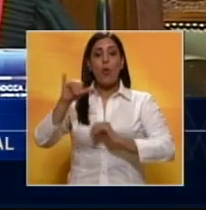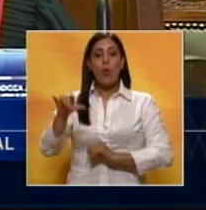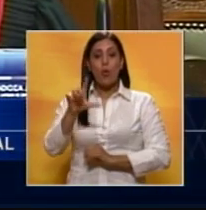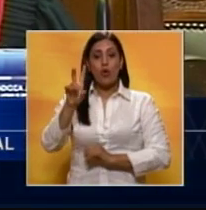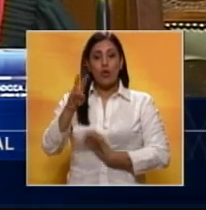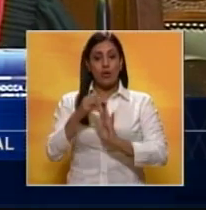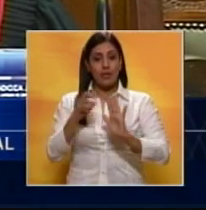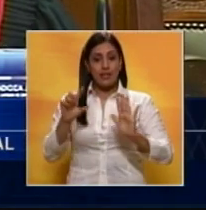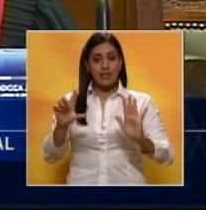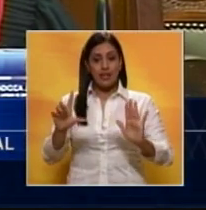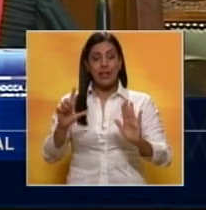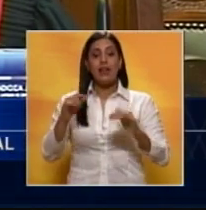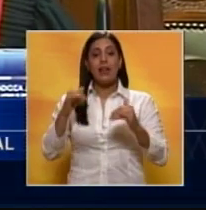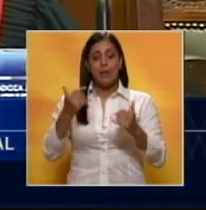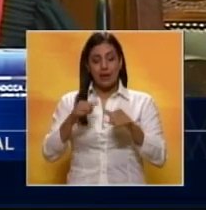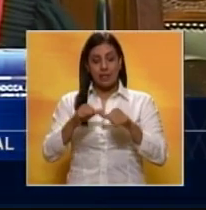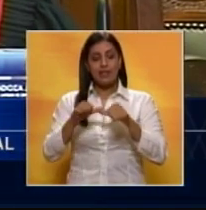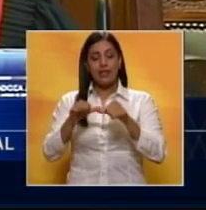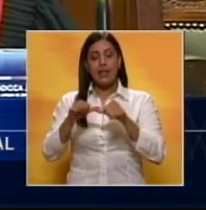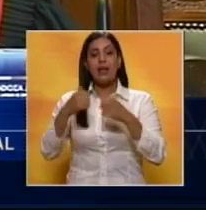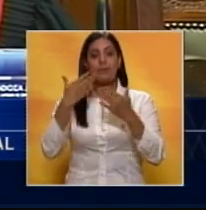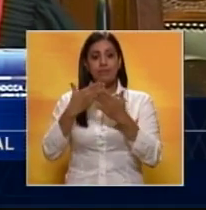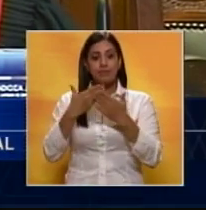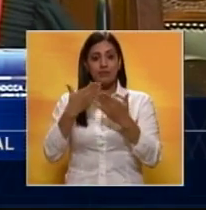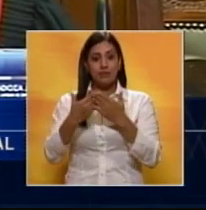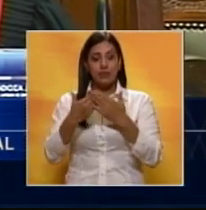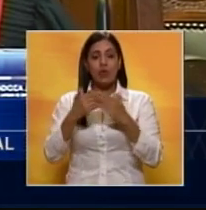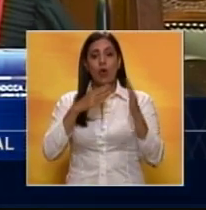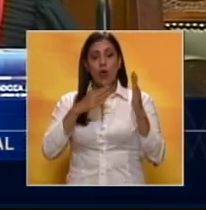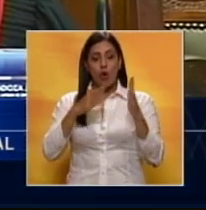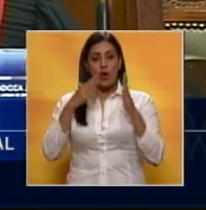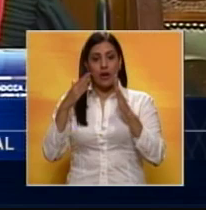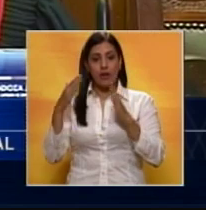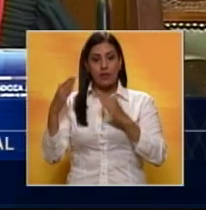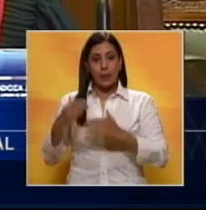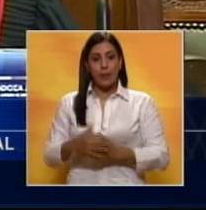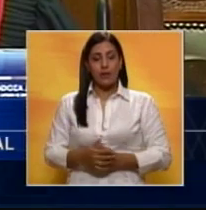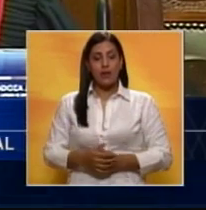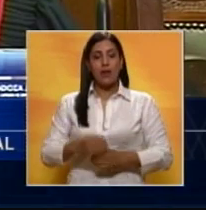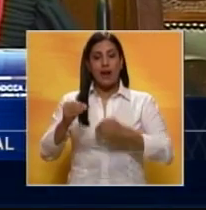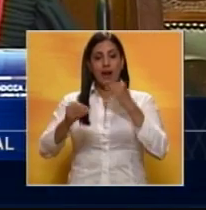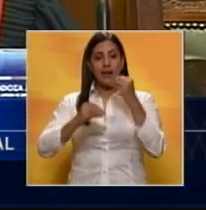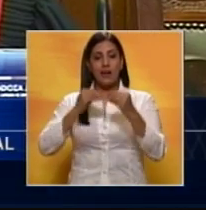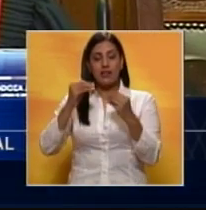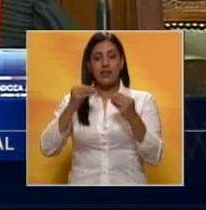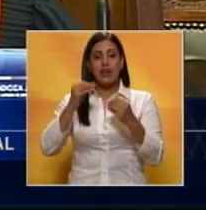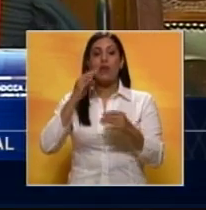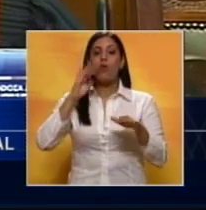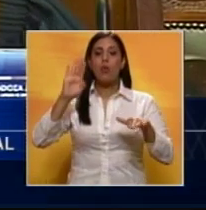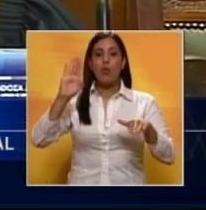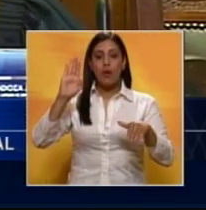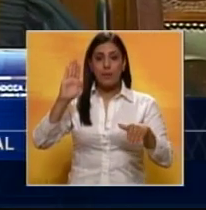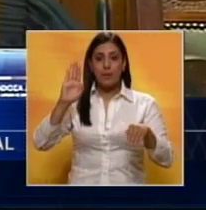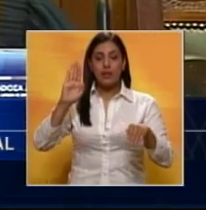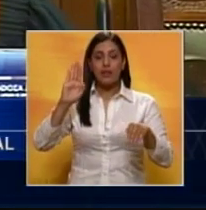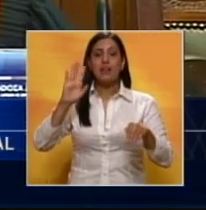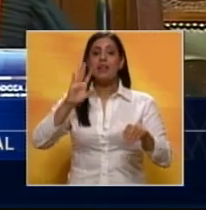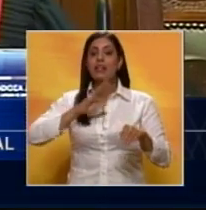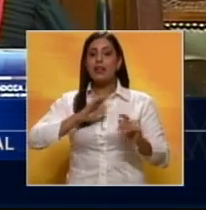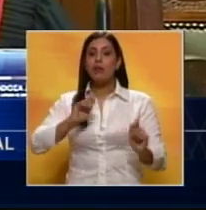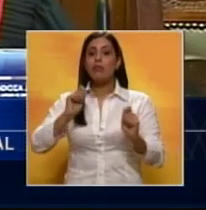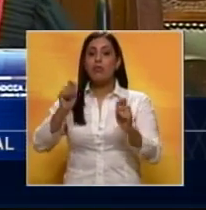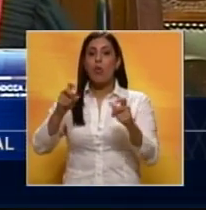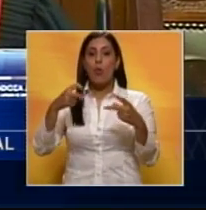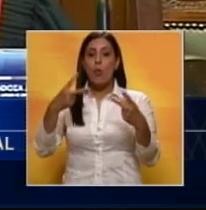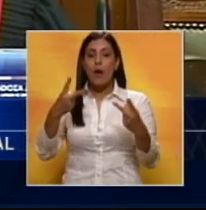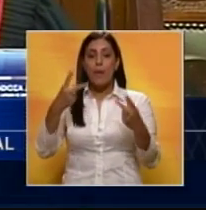2017 y para la continuación de la vigencia del órgano se procederá a juramentar a quien se